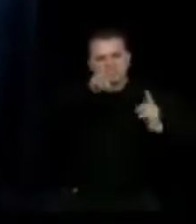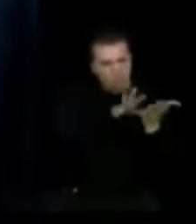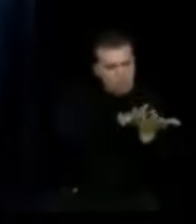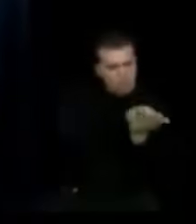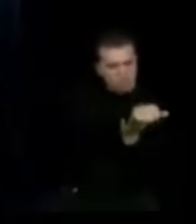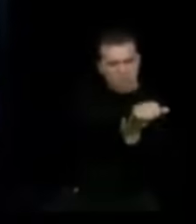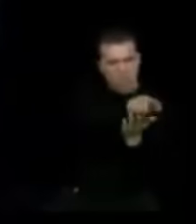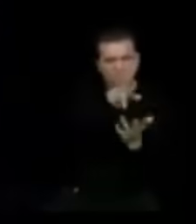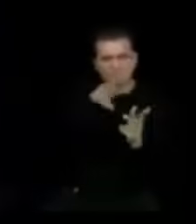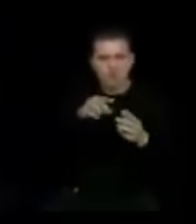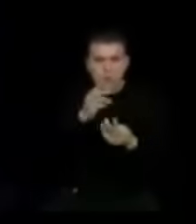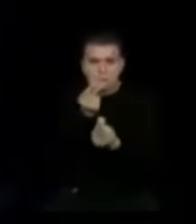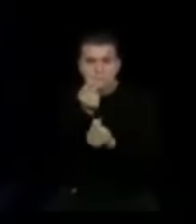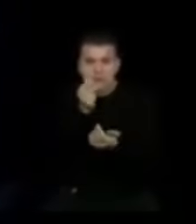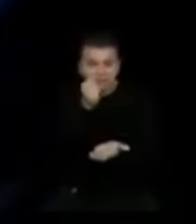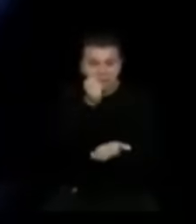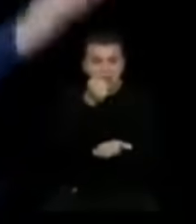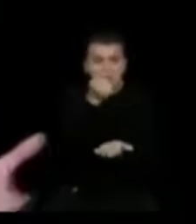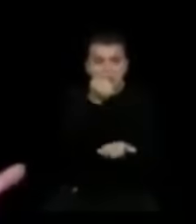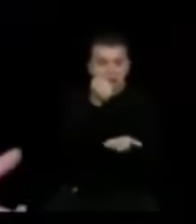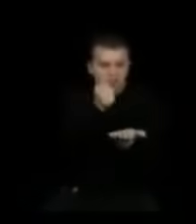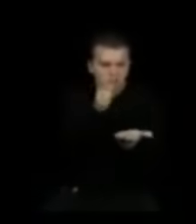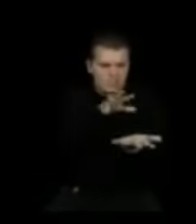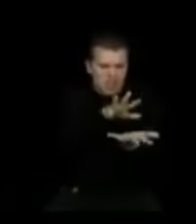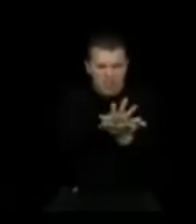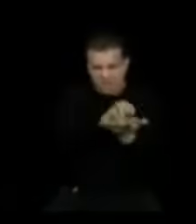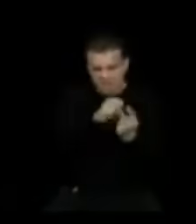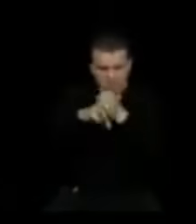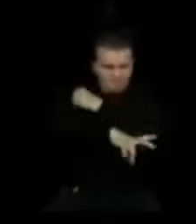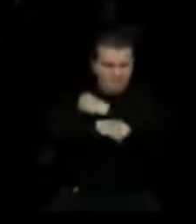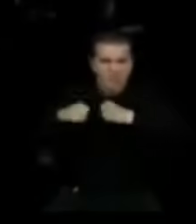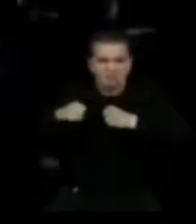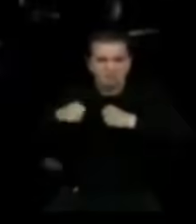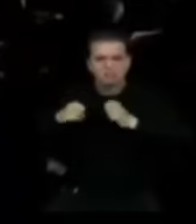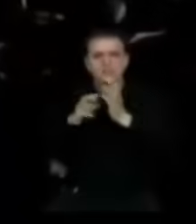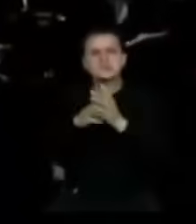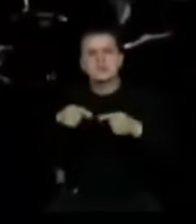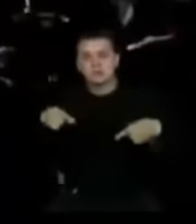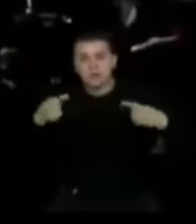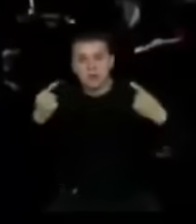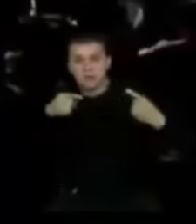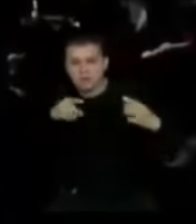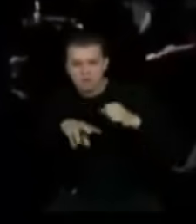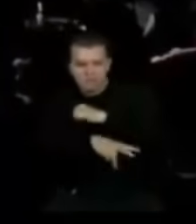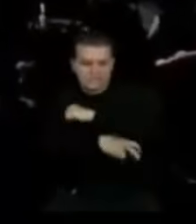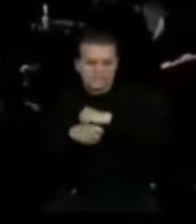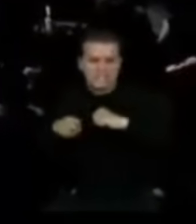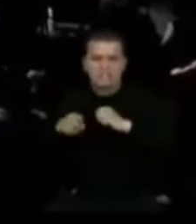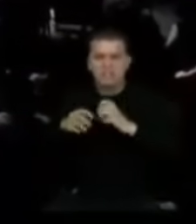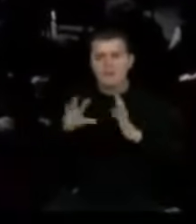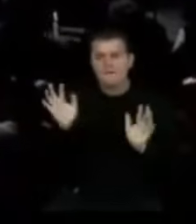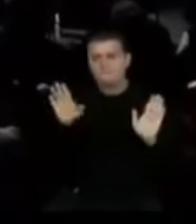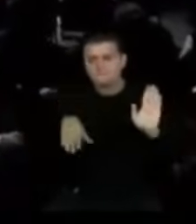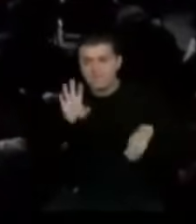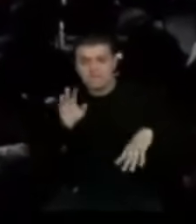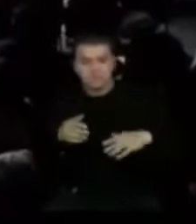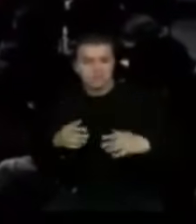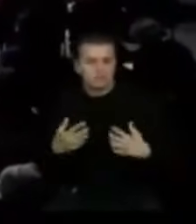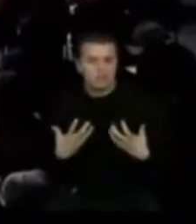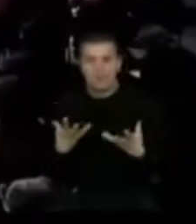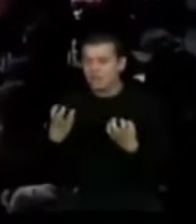a destruir tus finanzas, a quitarte el gozo, al quitarte muchas veces el deseo de